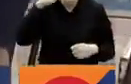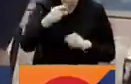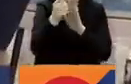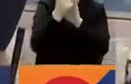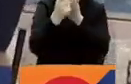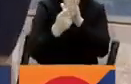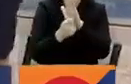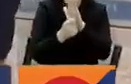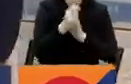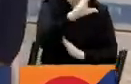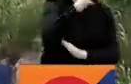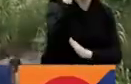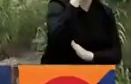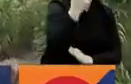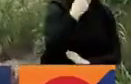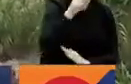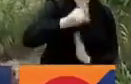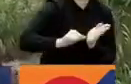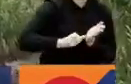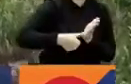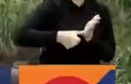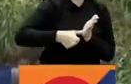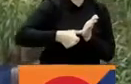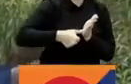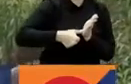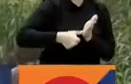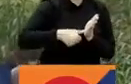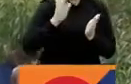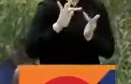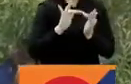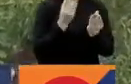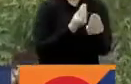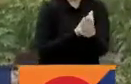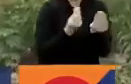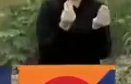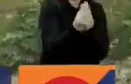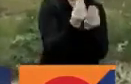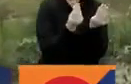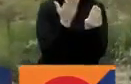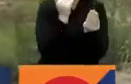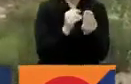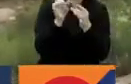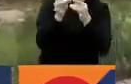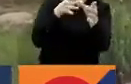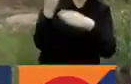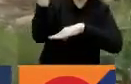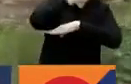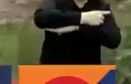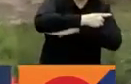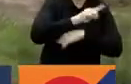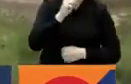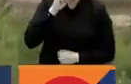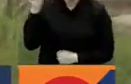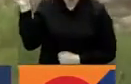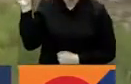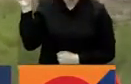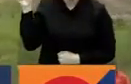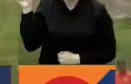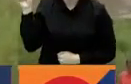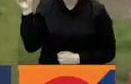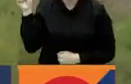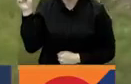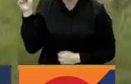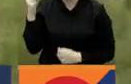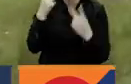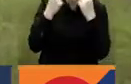es el pico y cédula. Esta imagen que ustedes están observando es la que hemos podido evidenciar durante toda la mañana. Varias